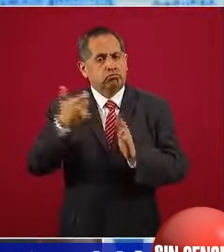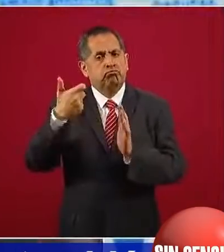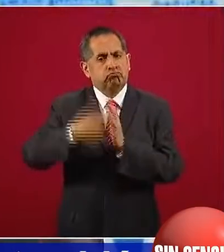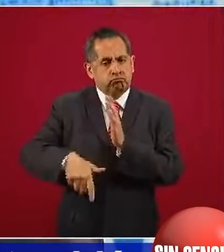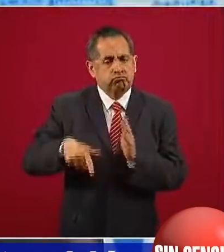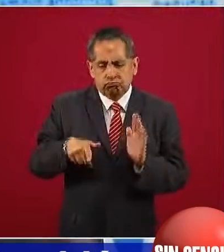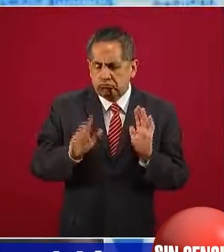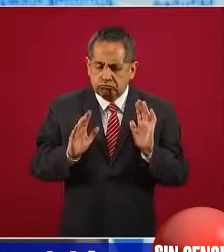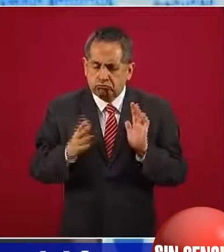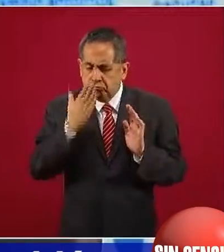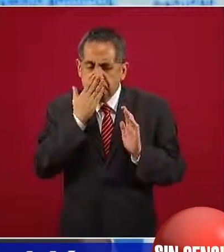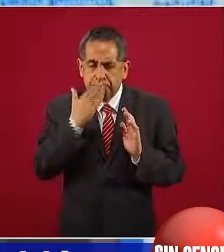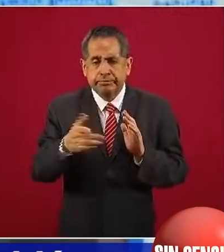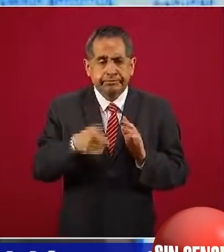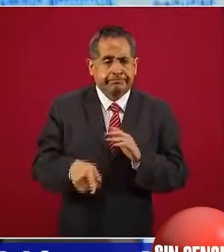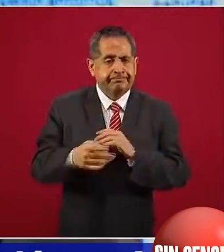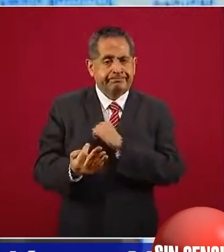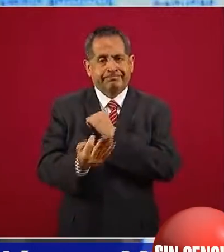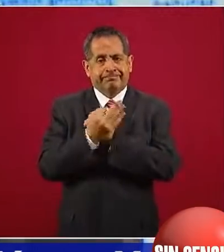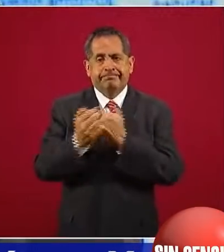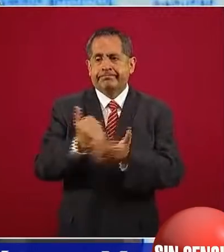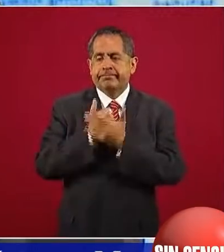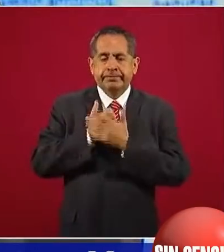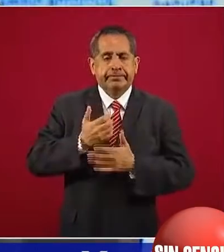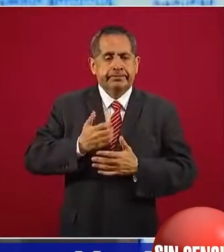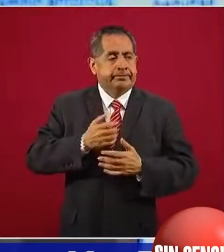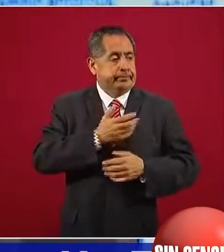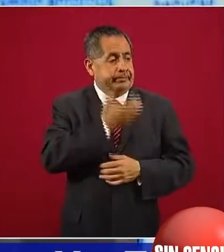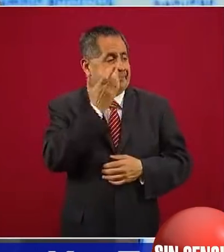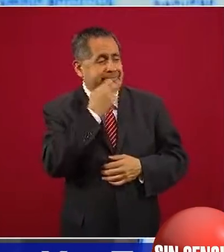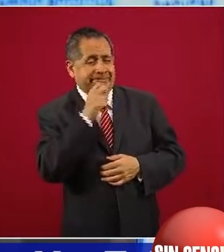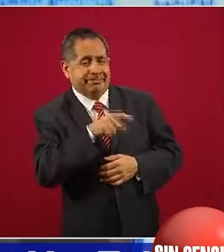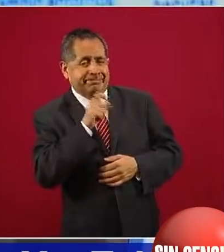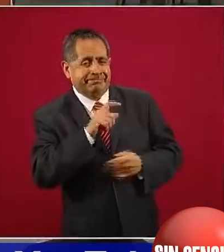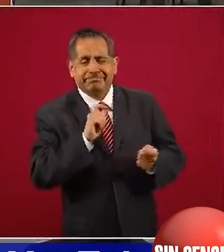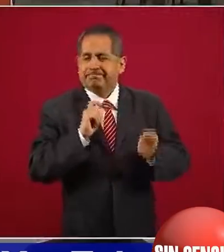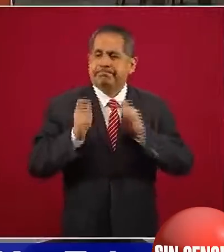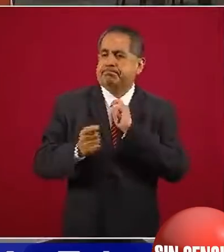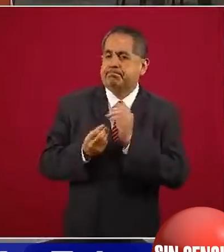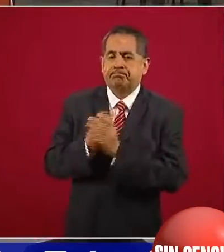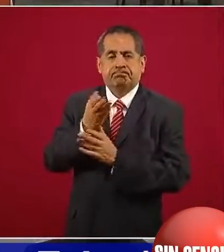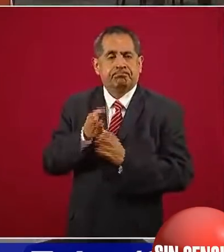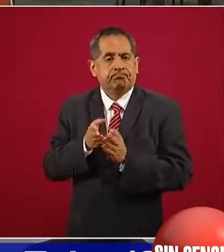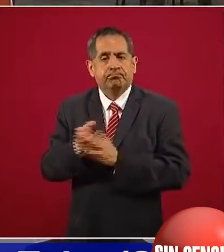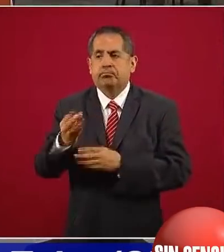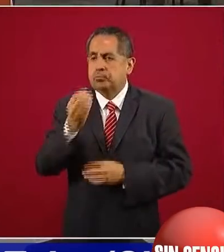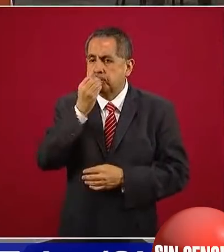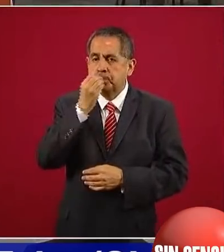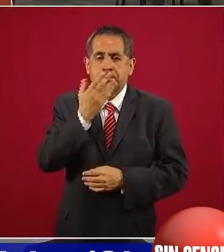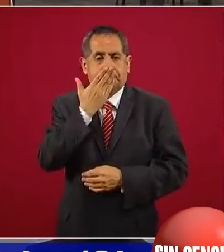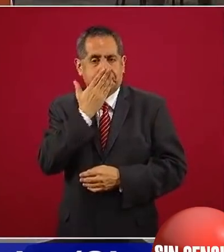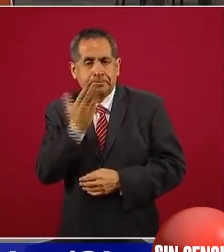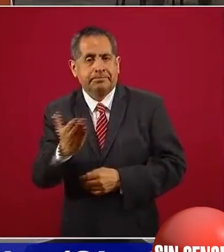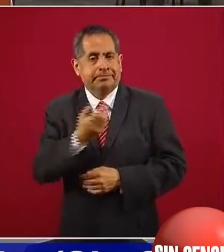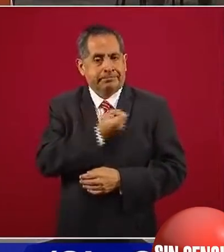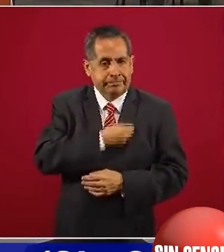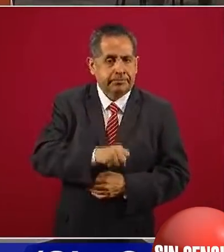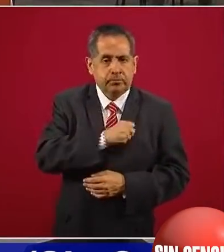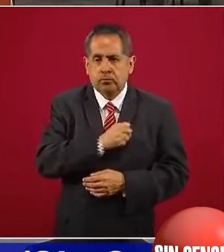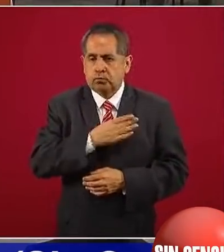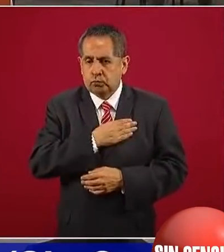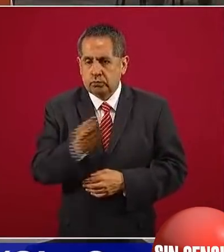razonables y que nos permitieran cambiar nuestro modelo de alimentación. La primera de estas intervenciones fue la política de